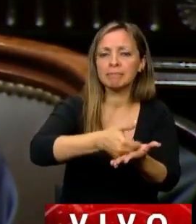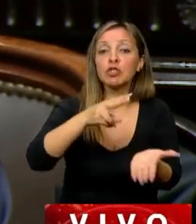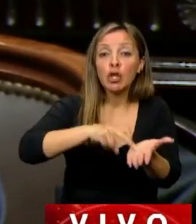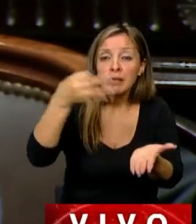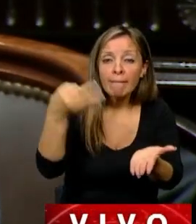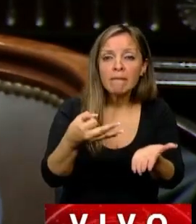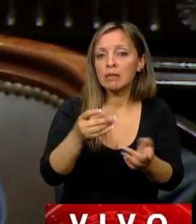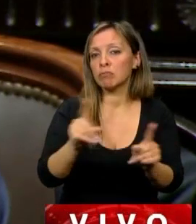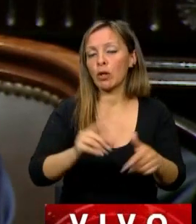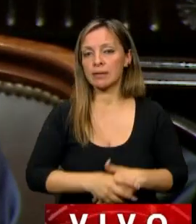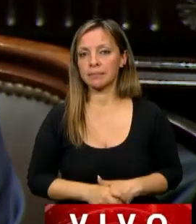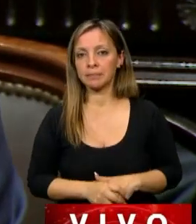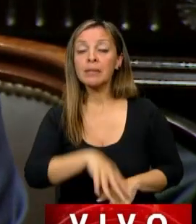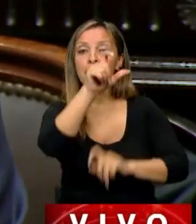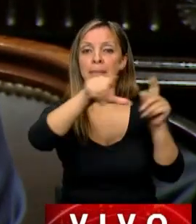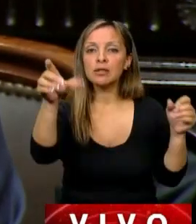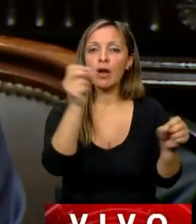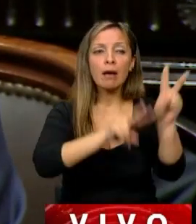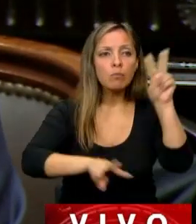los que buscan empleo y probablemente